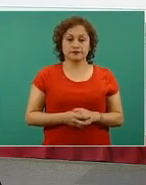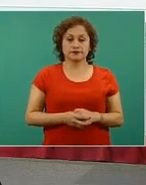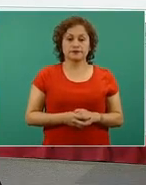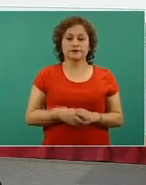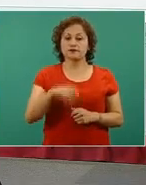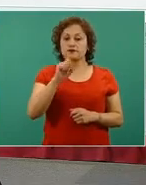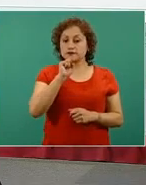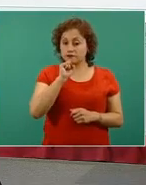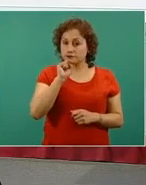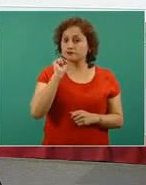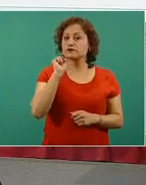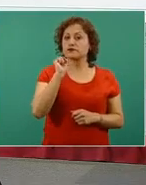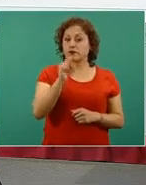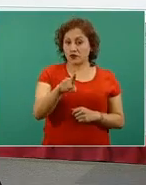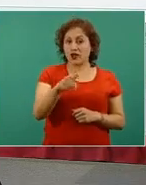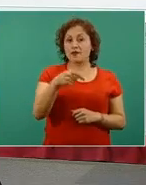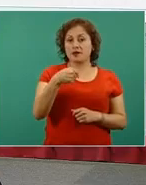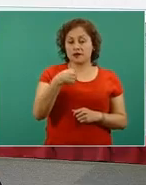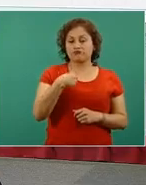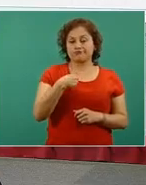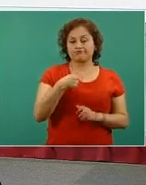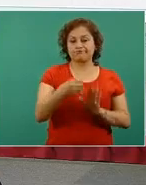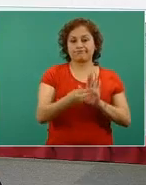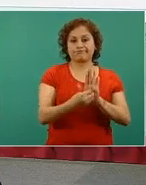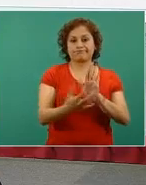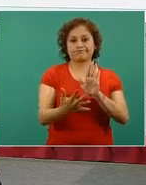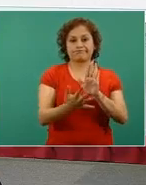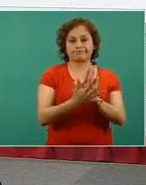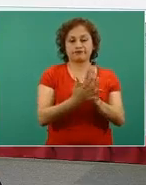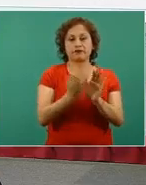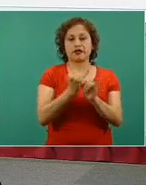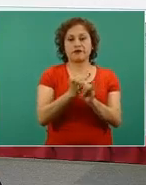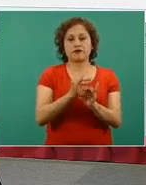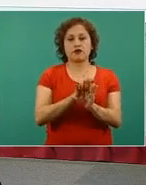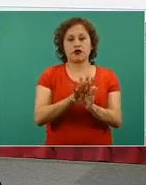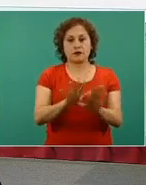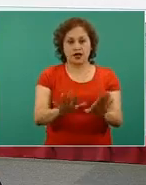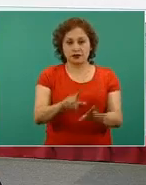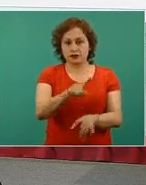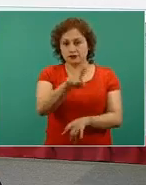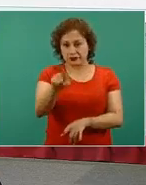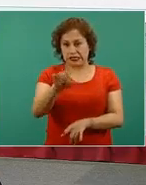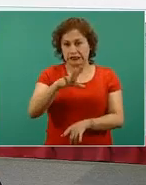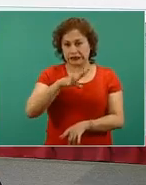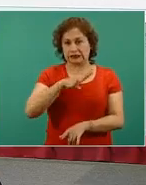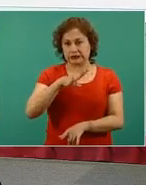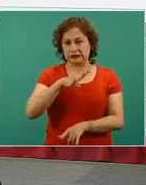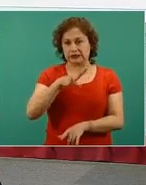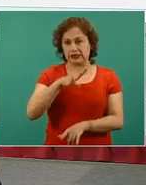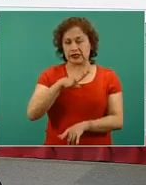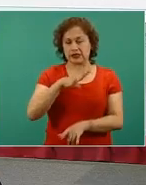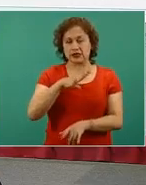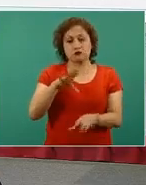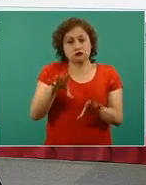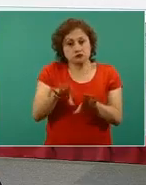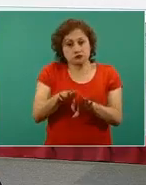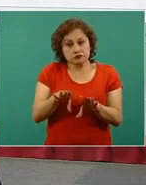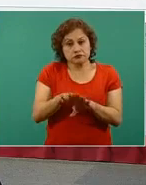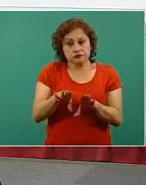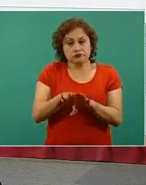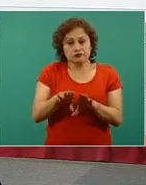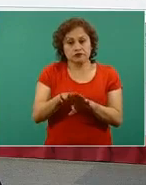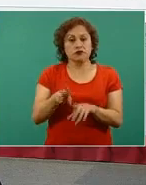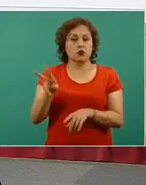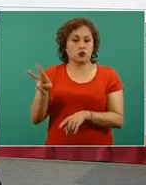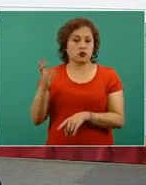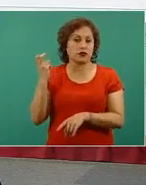También quisimos colocar esta misma información que ya se les brindó a través de esta otra